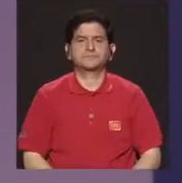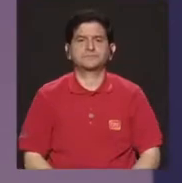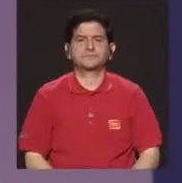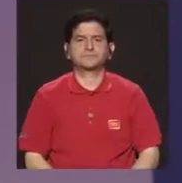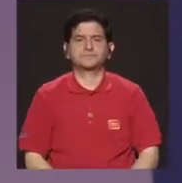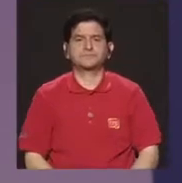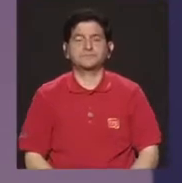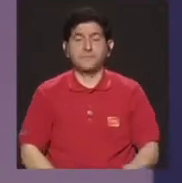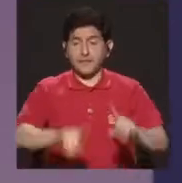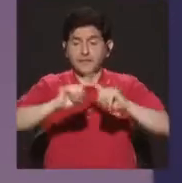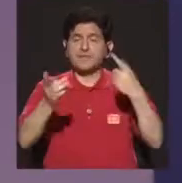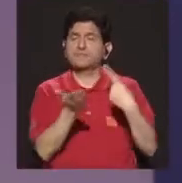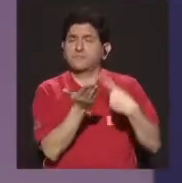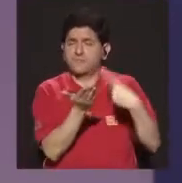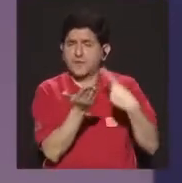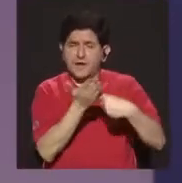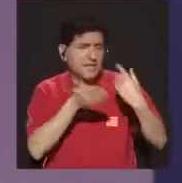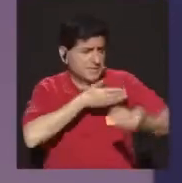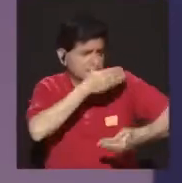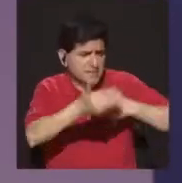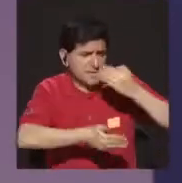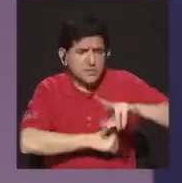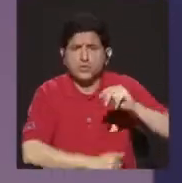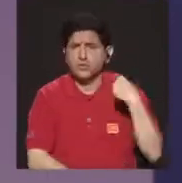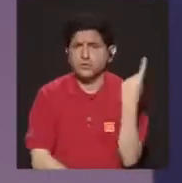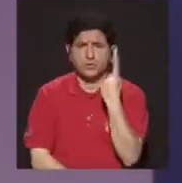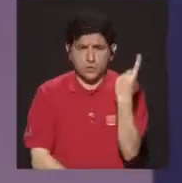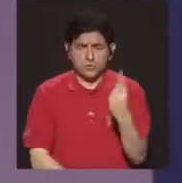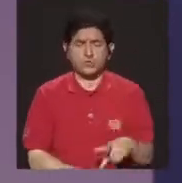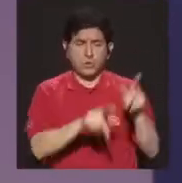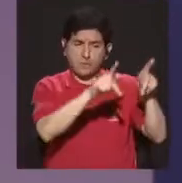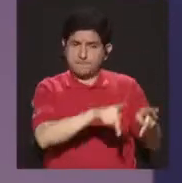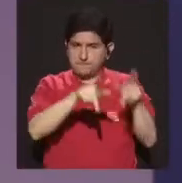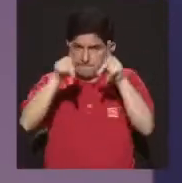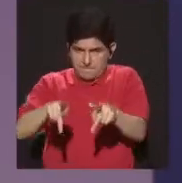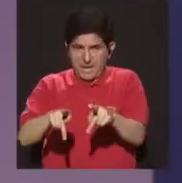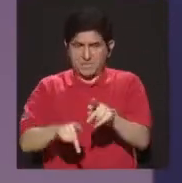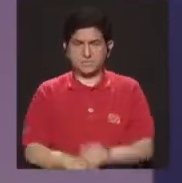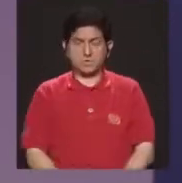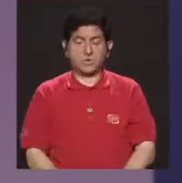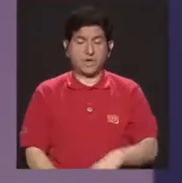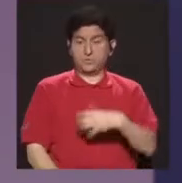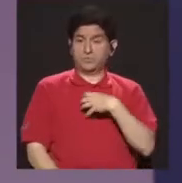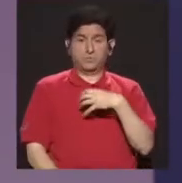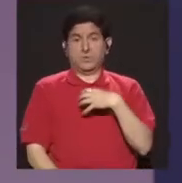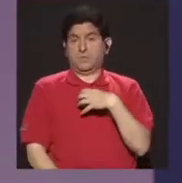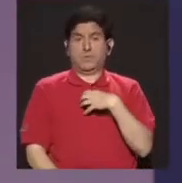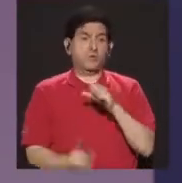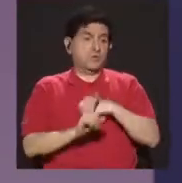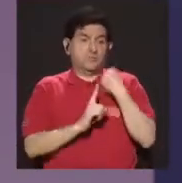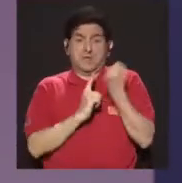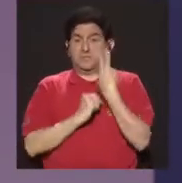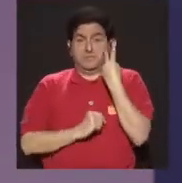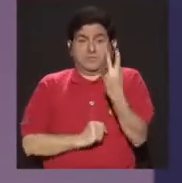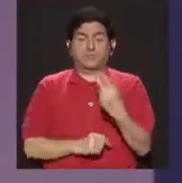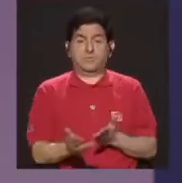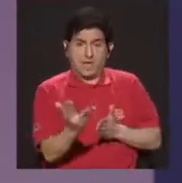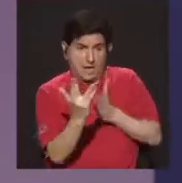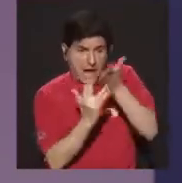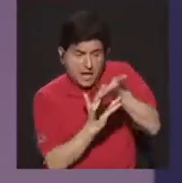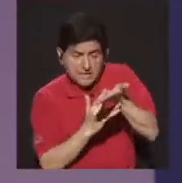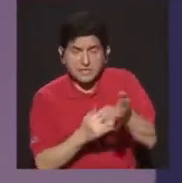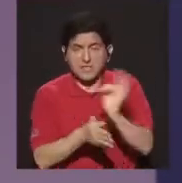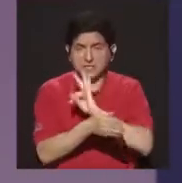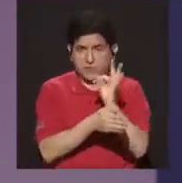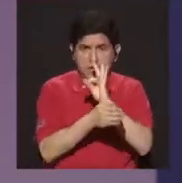hay varias discusiones y varios procesos que no sólo van a tener que ser las personas dejadas a su propio amparo para poder acceder a la televisión